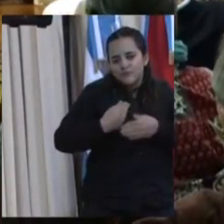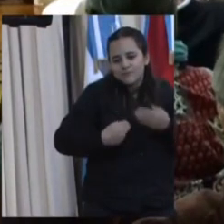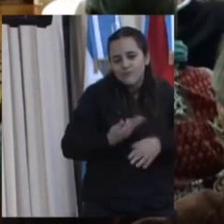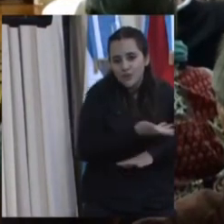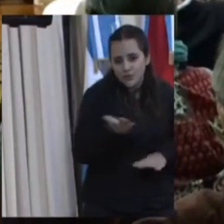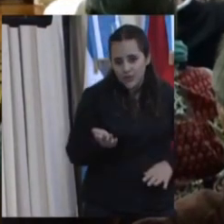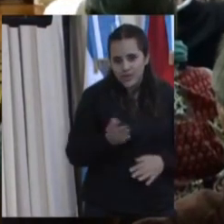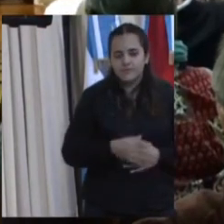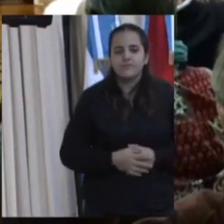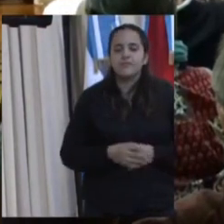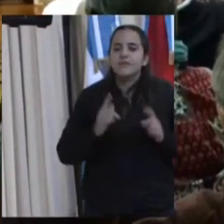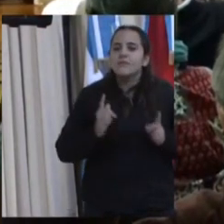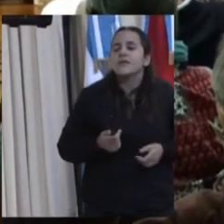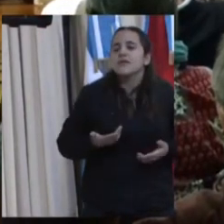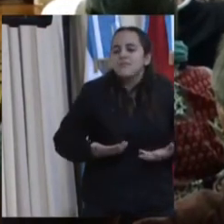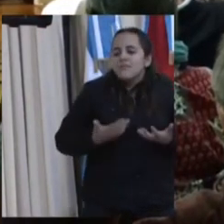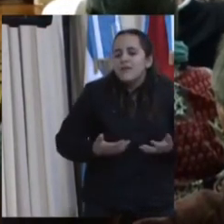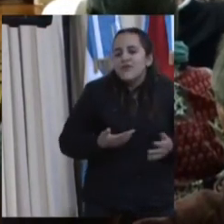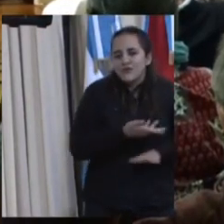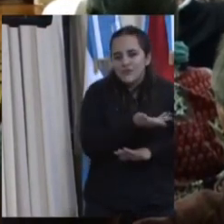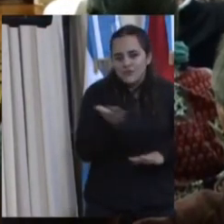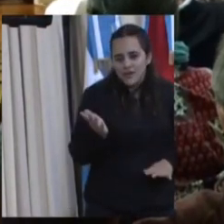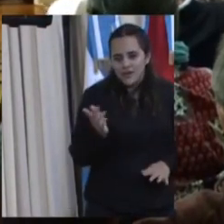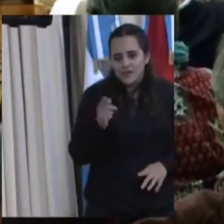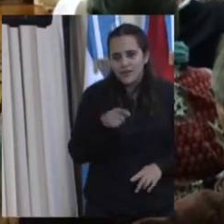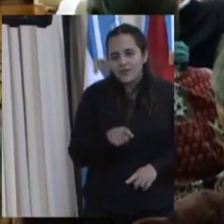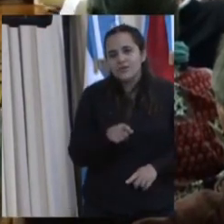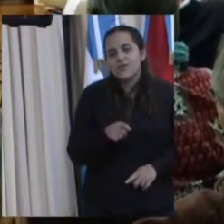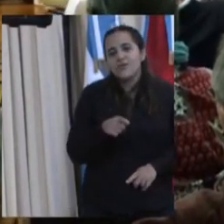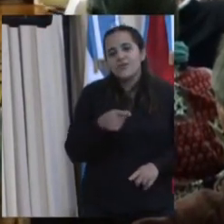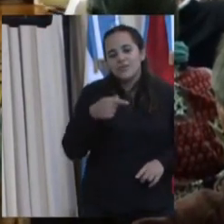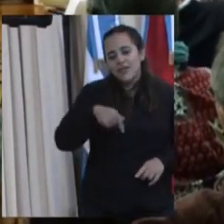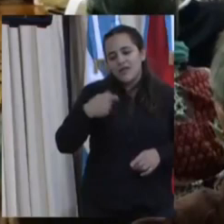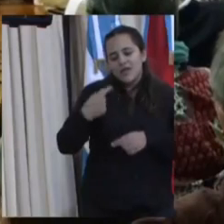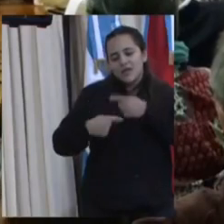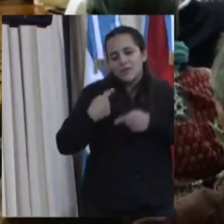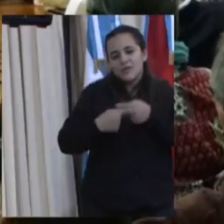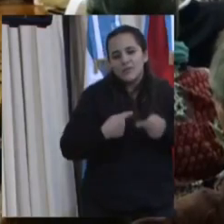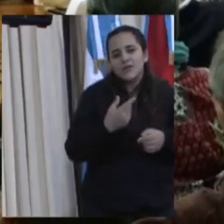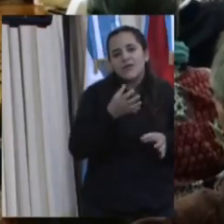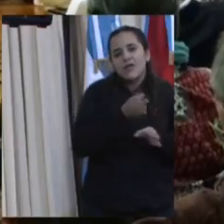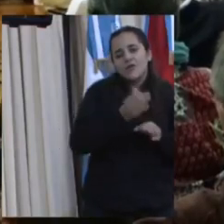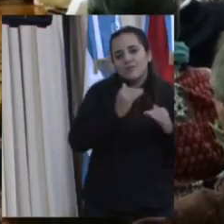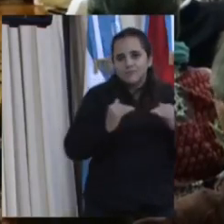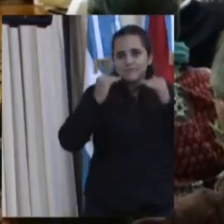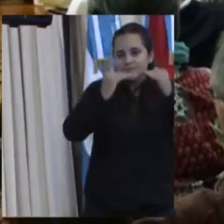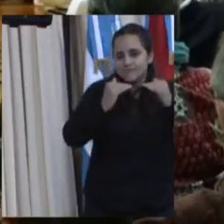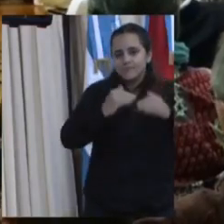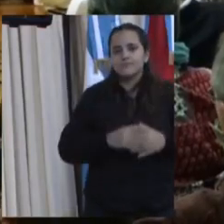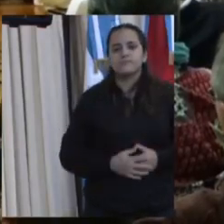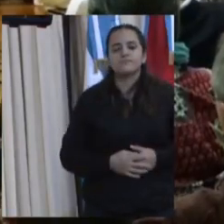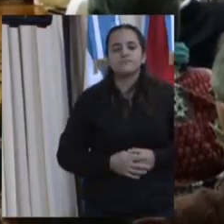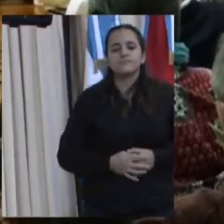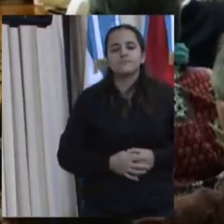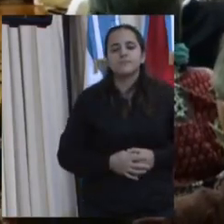peso de socialización de estos segmentos que es la educación superior. Digamos que como